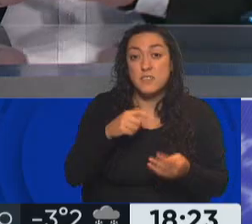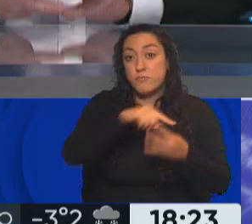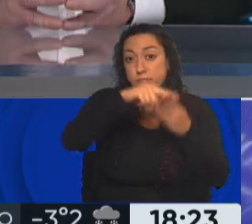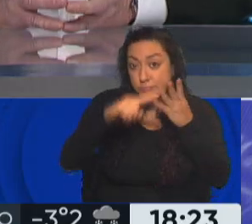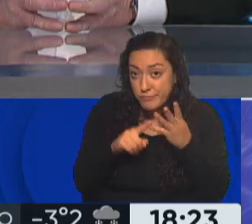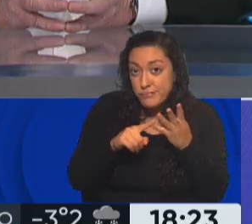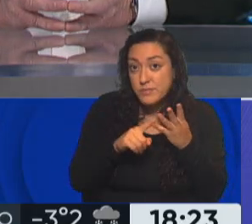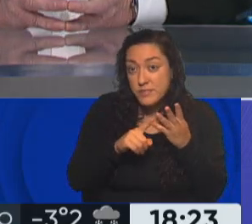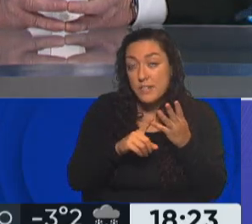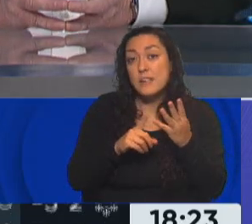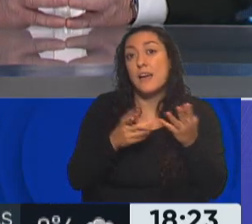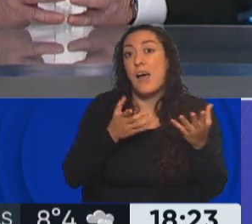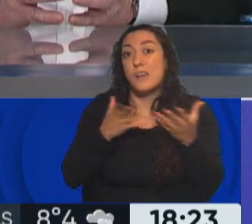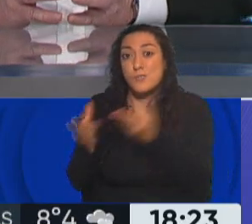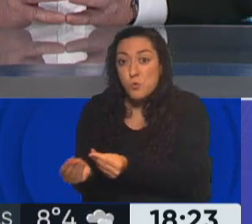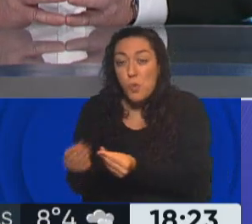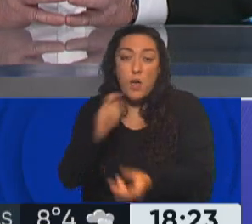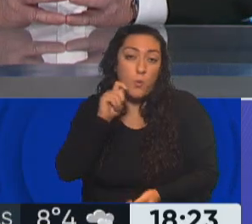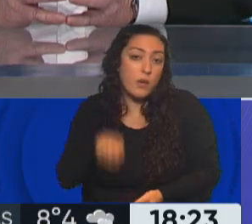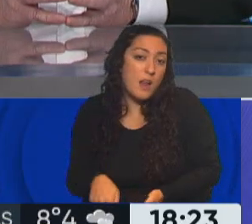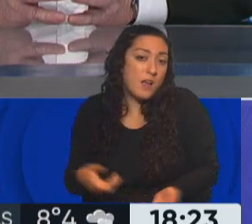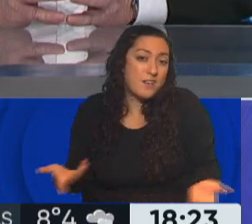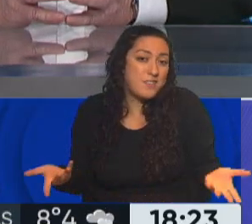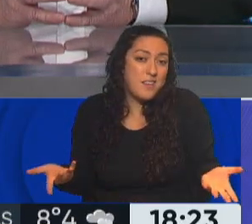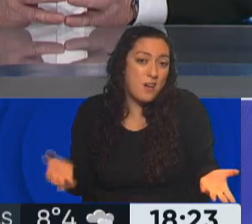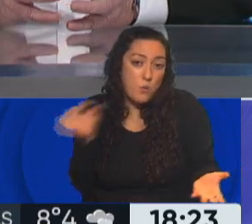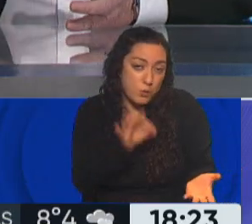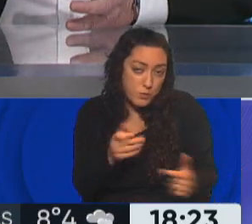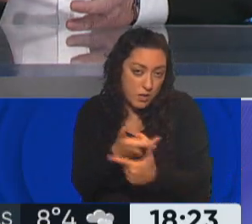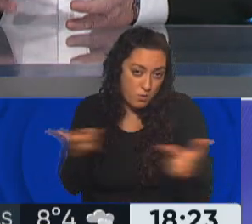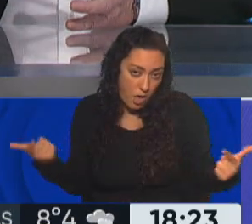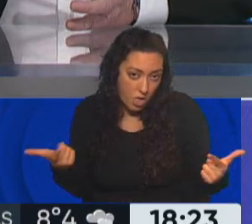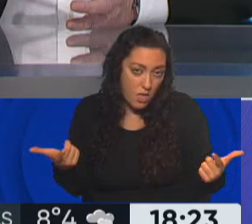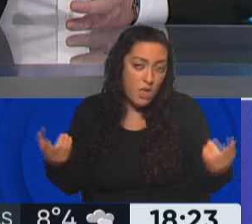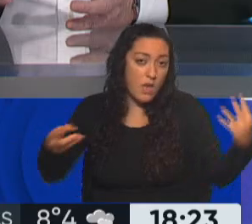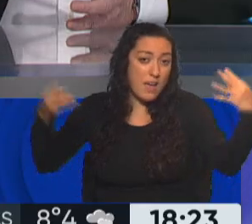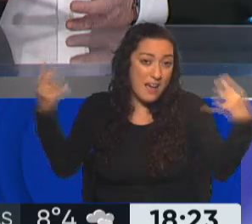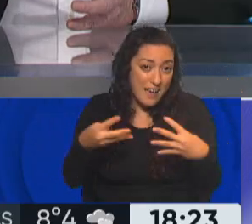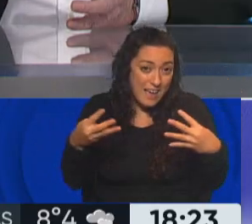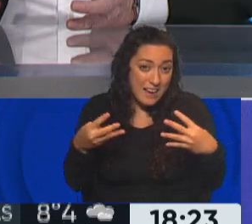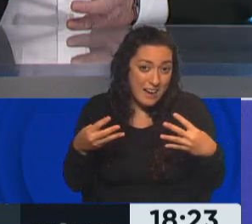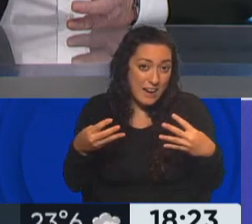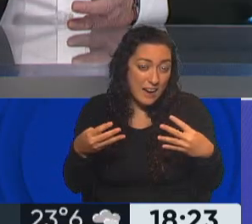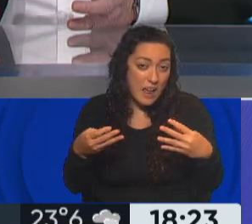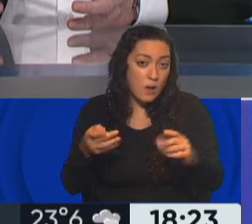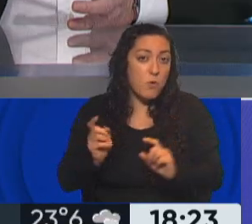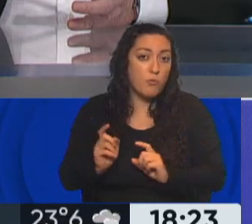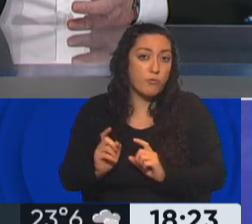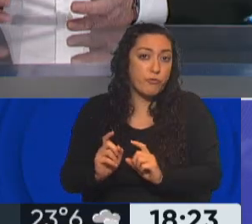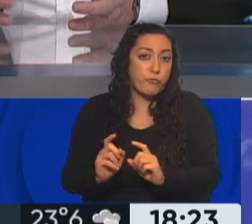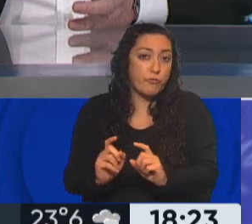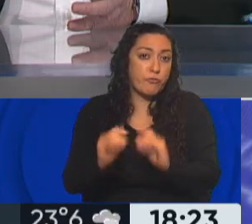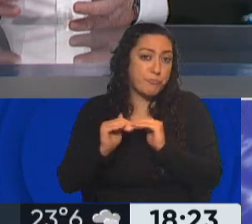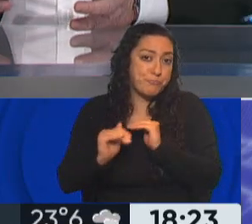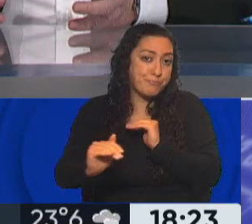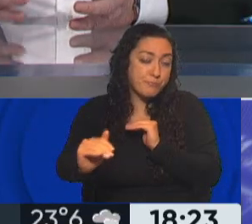recibir esta asistencia, Ucrania no tiene prácticamente ninguna posibilidad. La guerra no está en un punto fijo, no está en un punto muerto, puesto